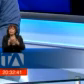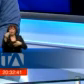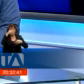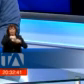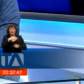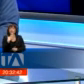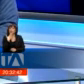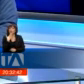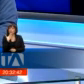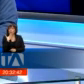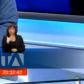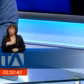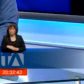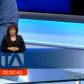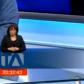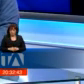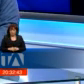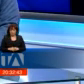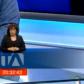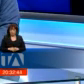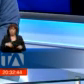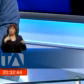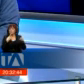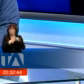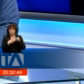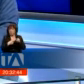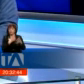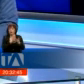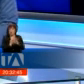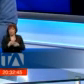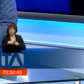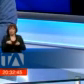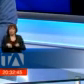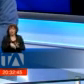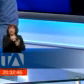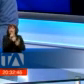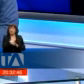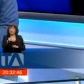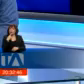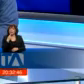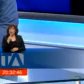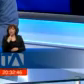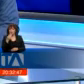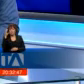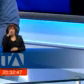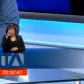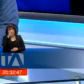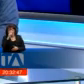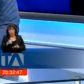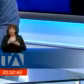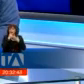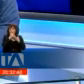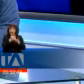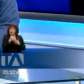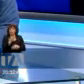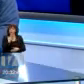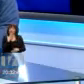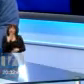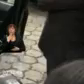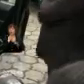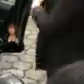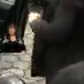del Centro de Detención Provisional de Quito. Mientras tanto, su defensa busca una medida sustitutiva a la prisión preventiva.